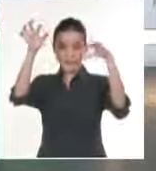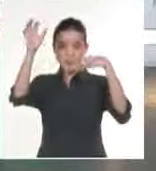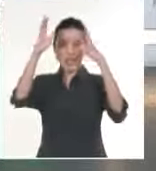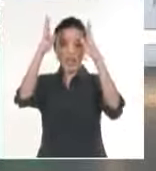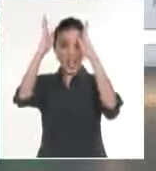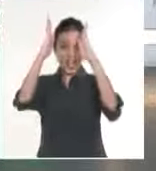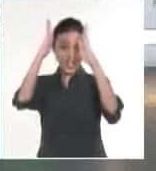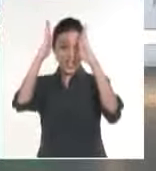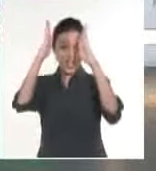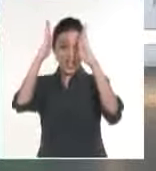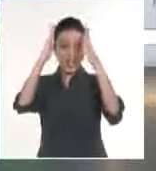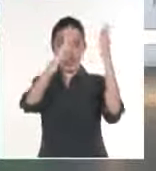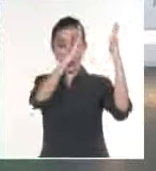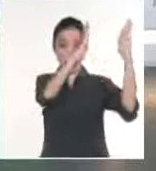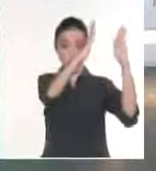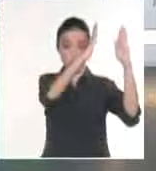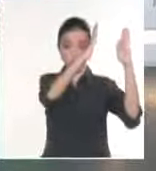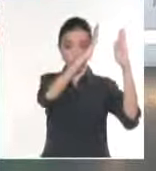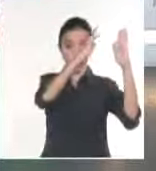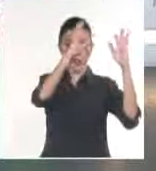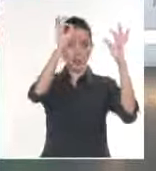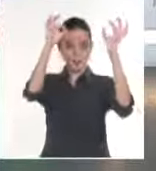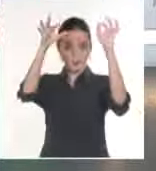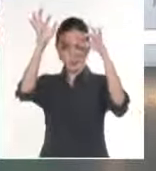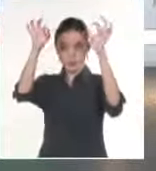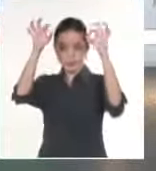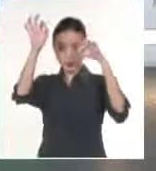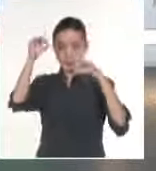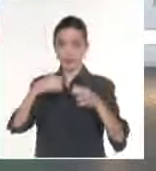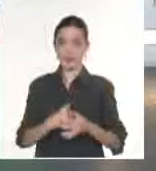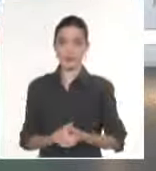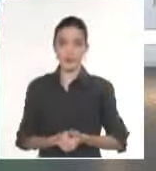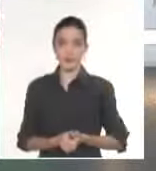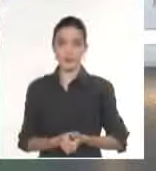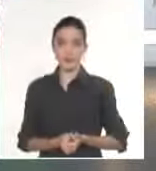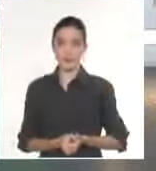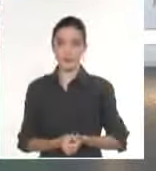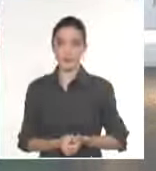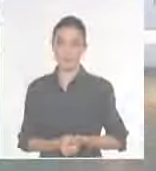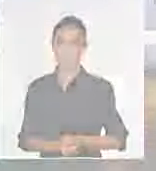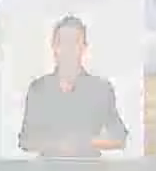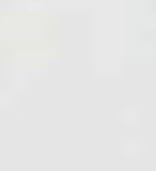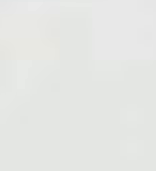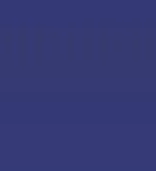y la parte oriental del país. Pase usted una feliz tarde y continúe acá en la compañía de Pablo Daniel Peguero.